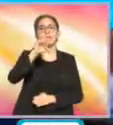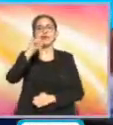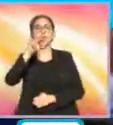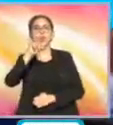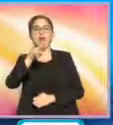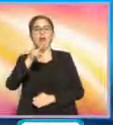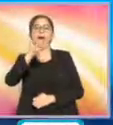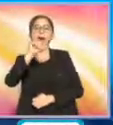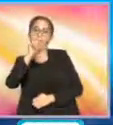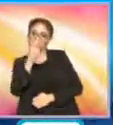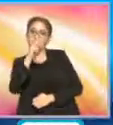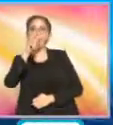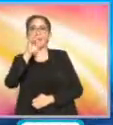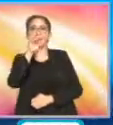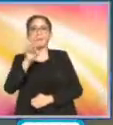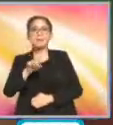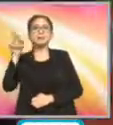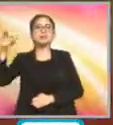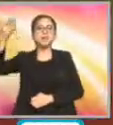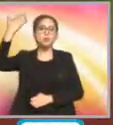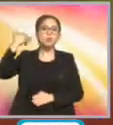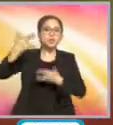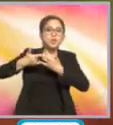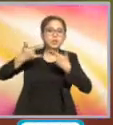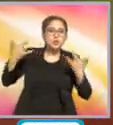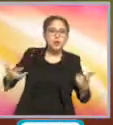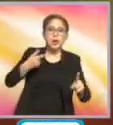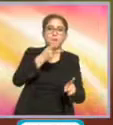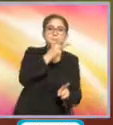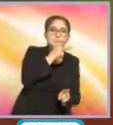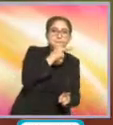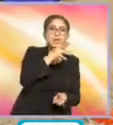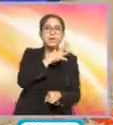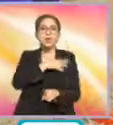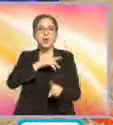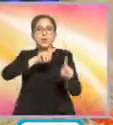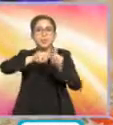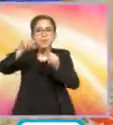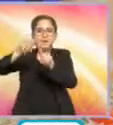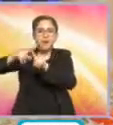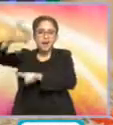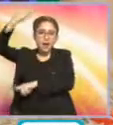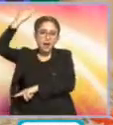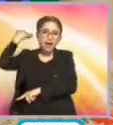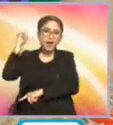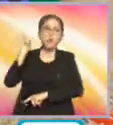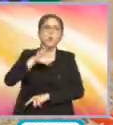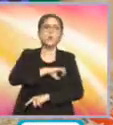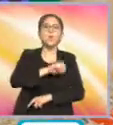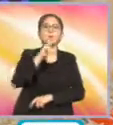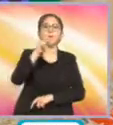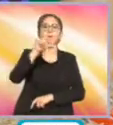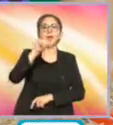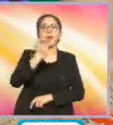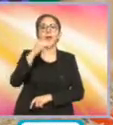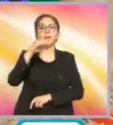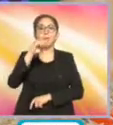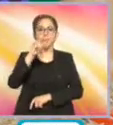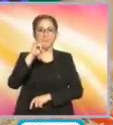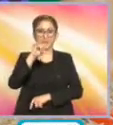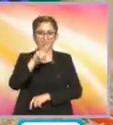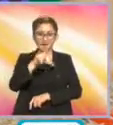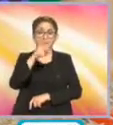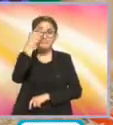y Leyendas hará disfrutar tanto a padres como a hijos de miles de piezas de sus juguetes favoritos, los Playmobil. Y no solo